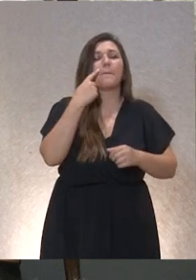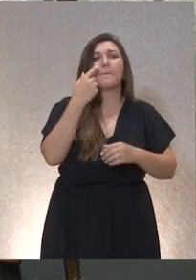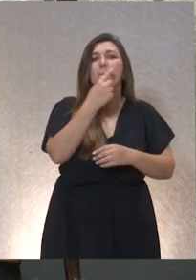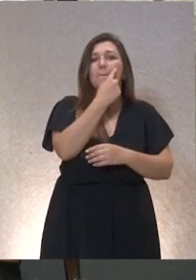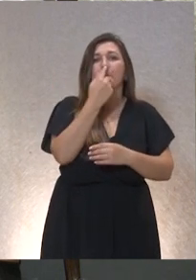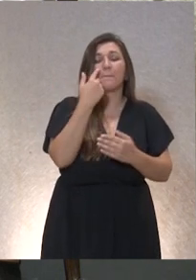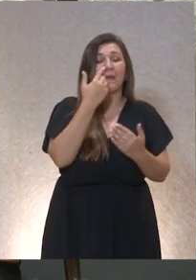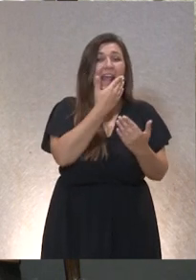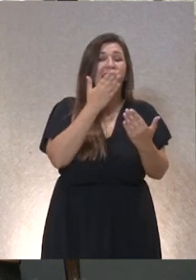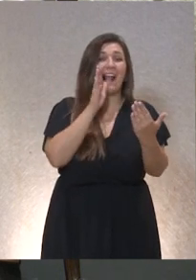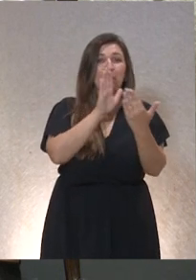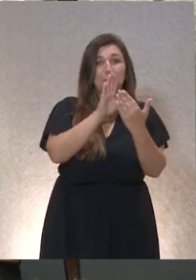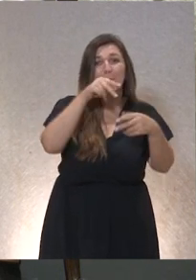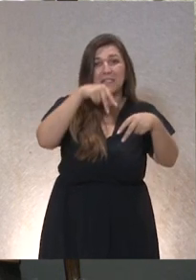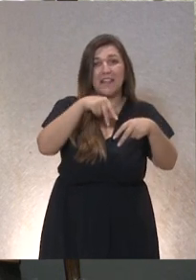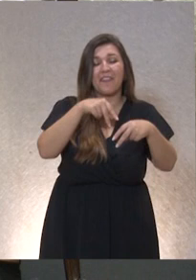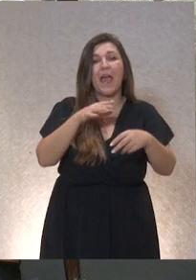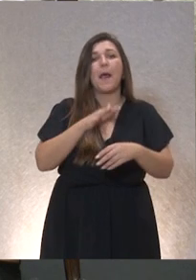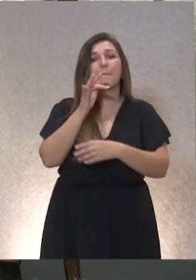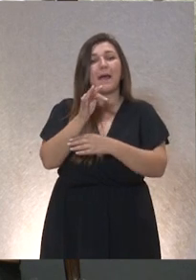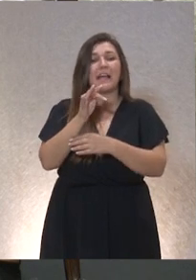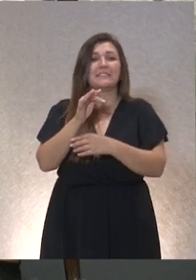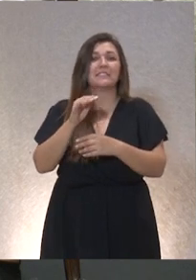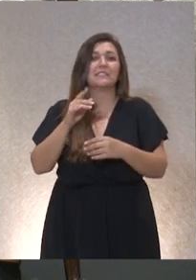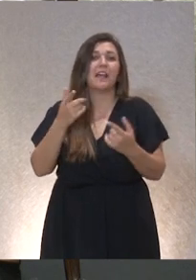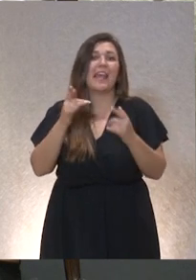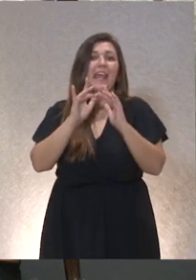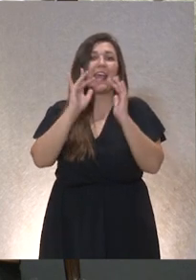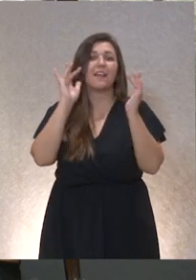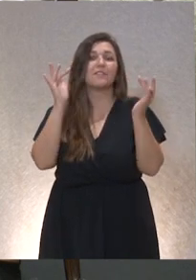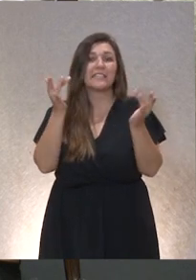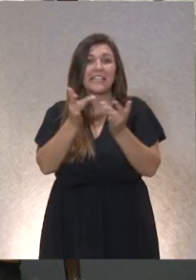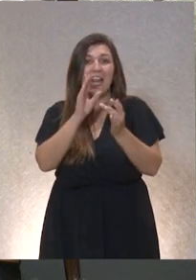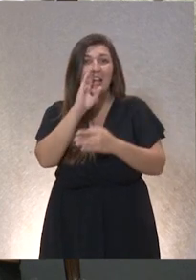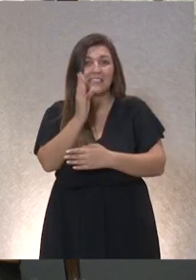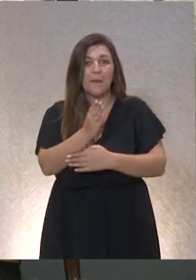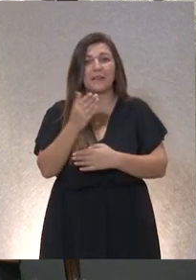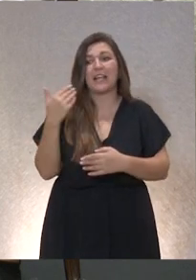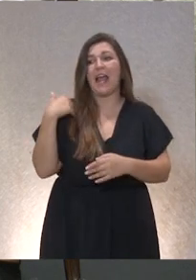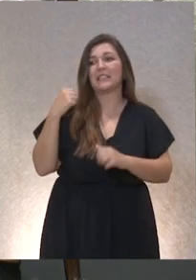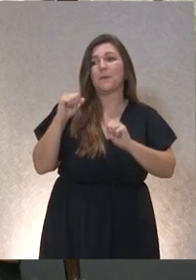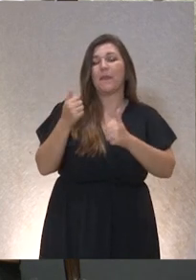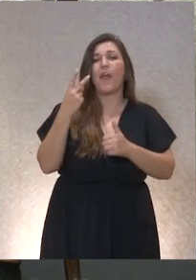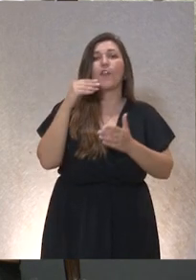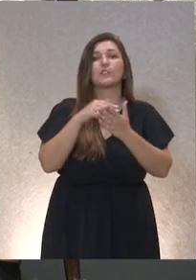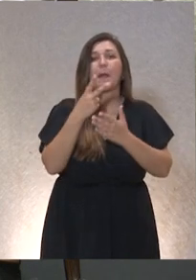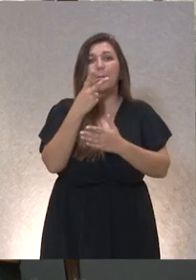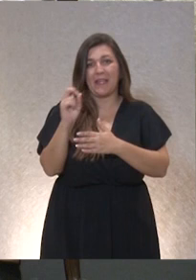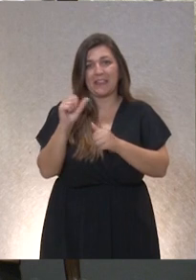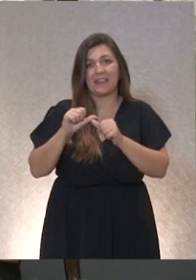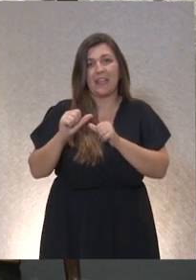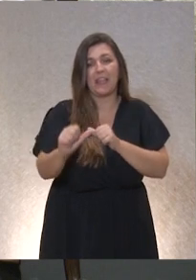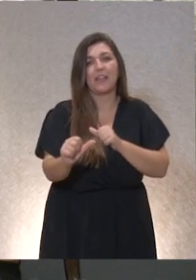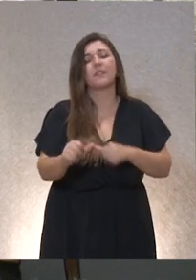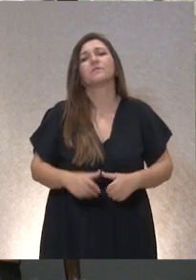telemáticamente porque empecé a principios de pandemia en el año 2020 y